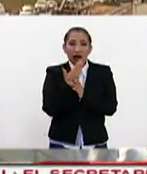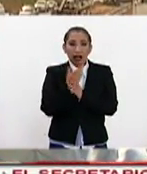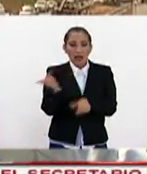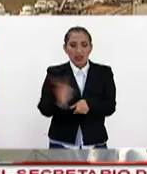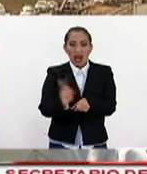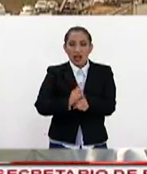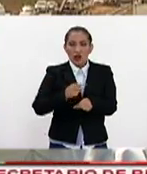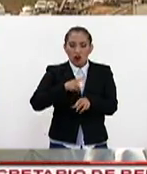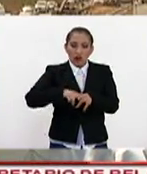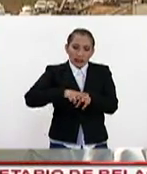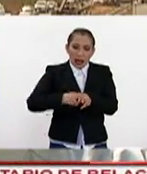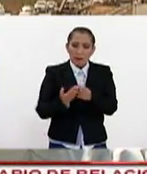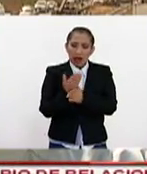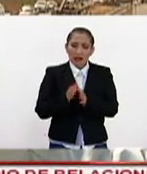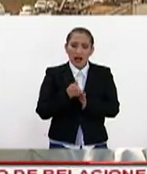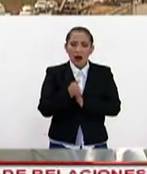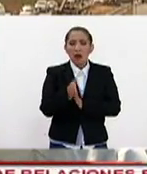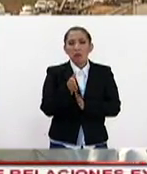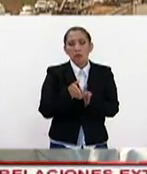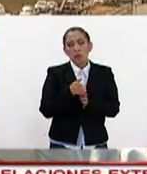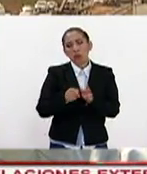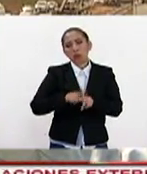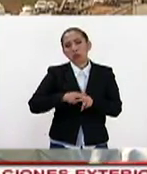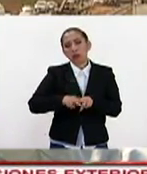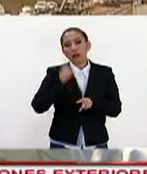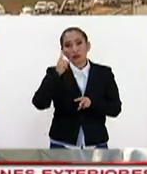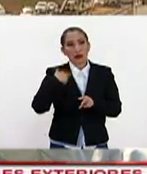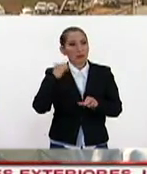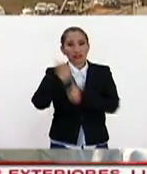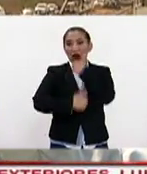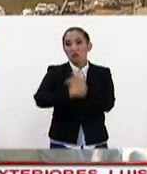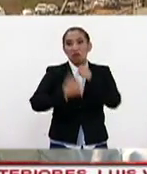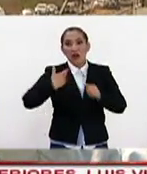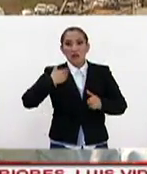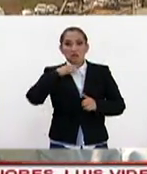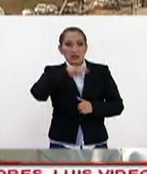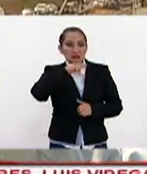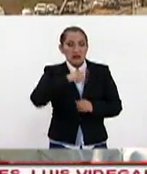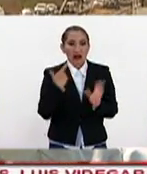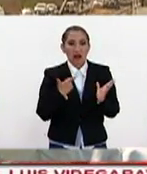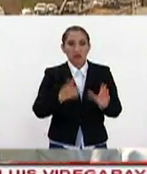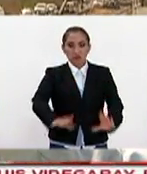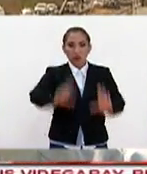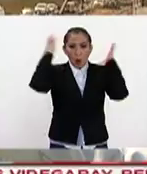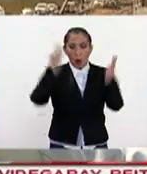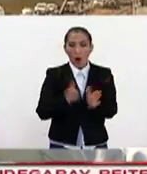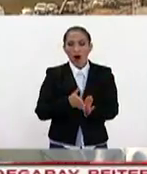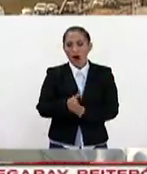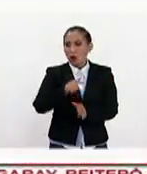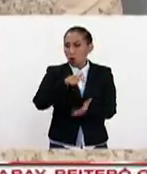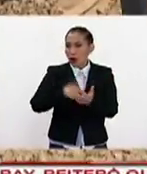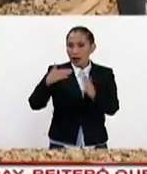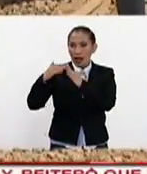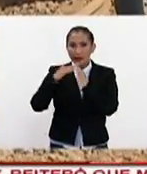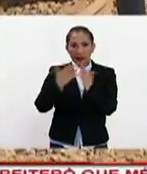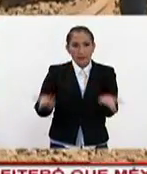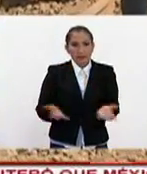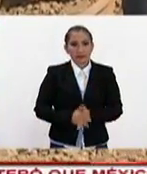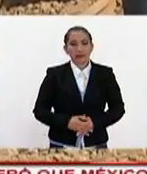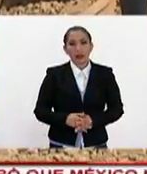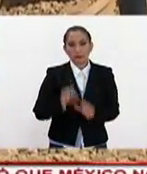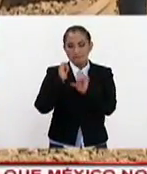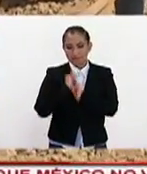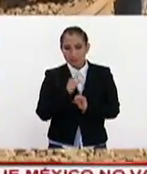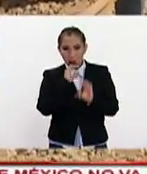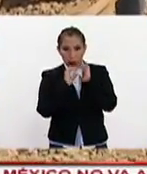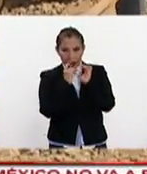diario pasan aquí los trenes a esa hora de la mañana y parece que, no sé, se van correteando, no sé, o sea, pasan exageradamente recios siendo una zona urbana. Funcionarios de la